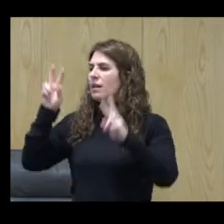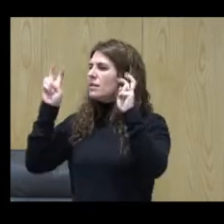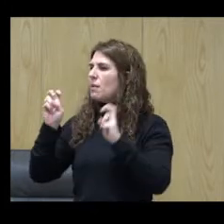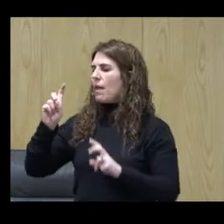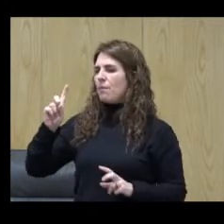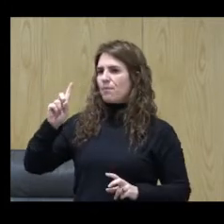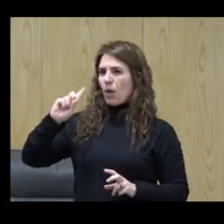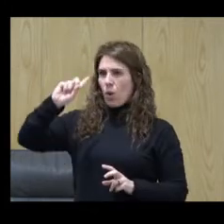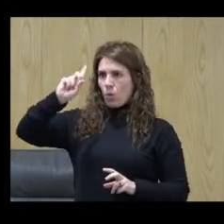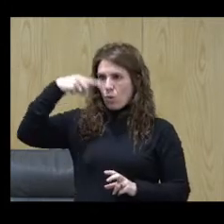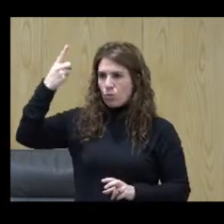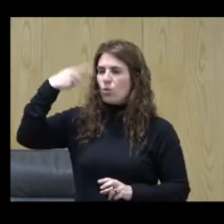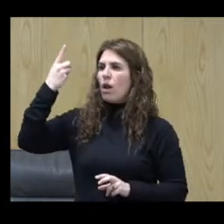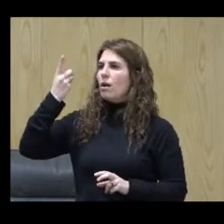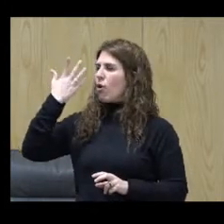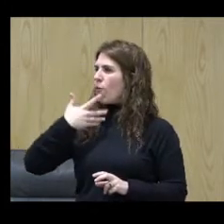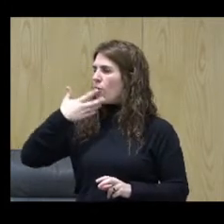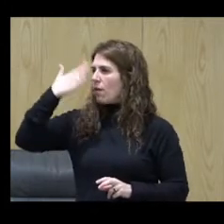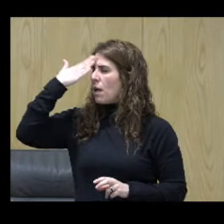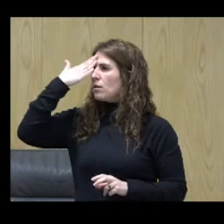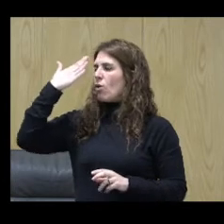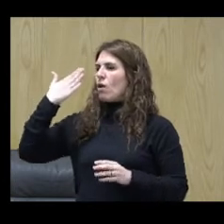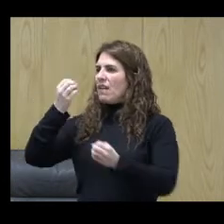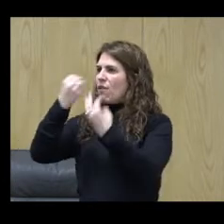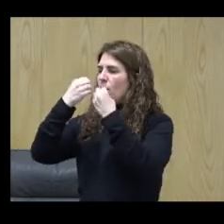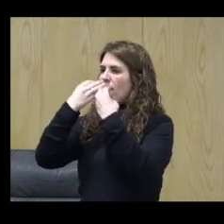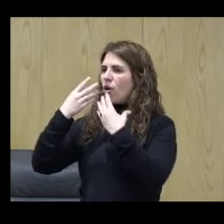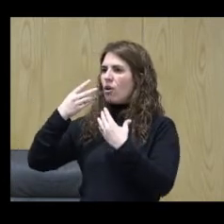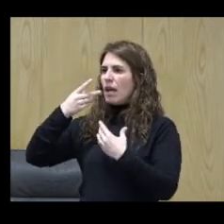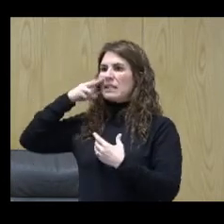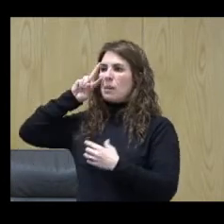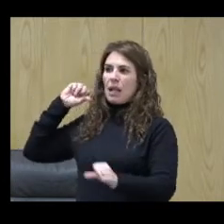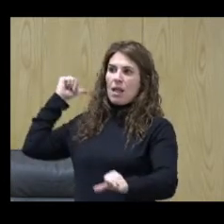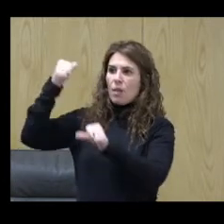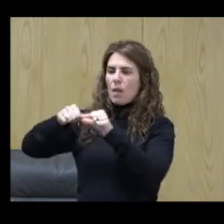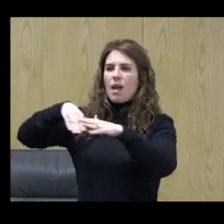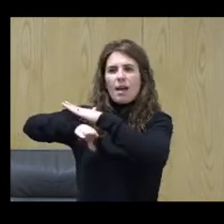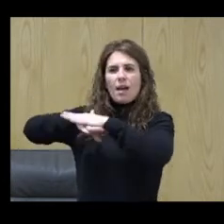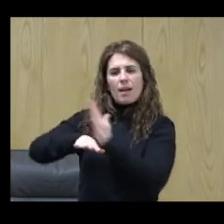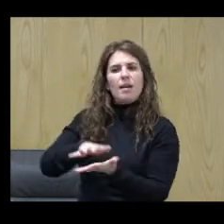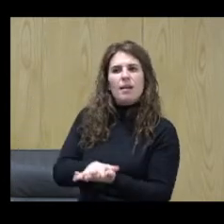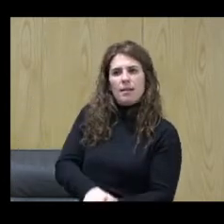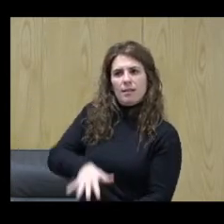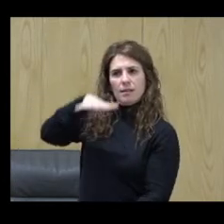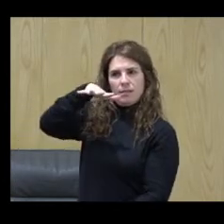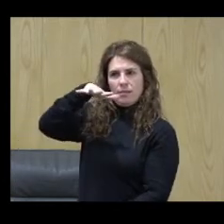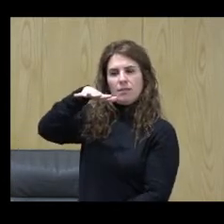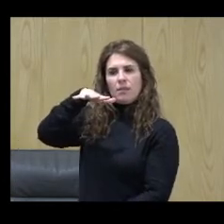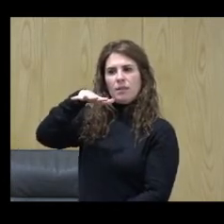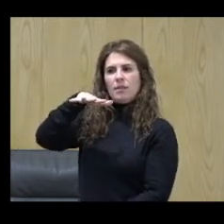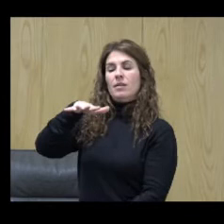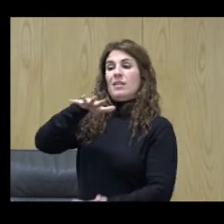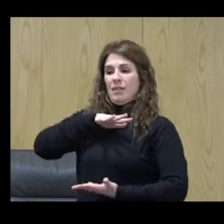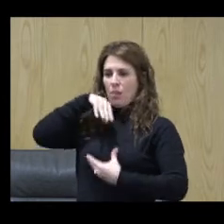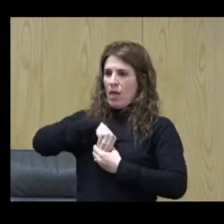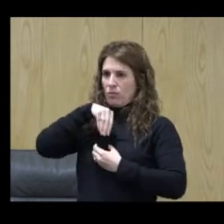el conocimiento, sobre la base de información que hemos ido acumulando a través de los años y que, de la cual tenemos muchas experiencias y